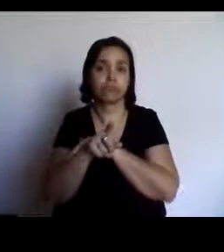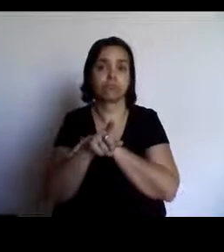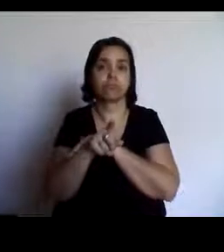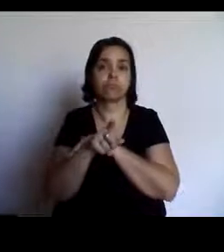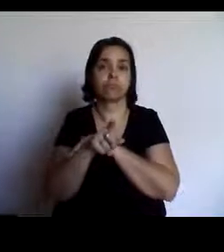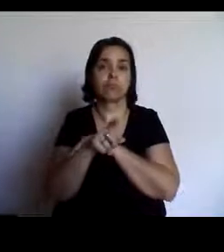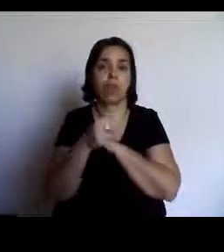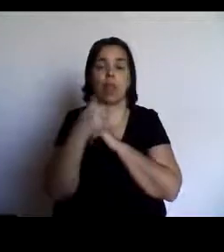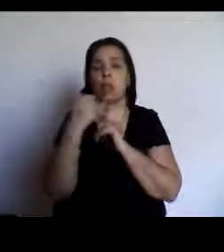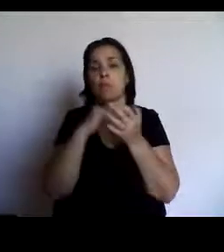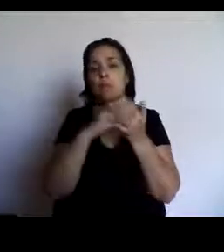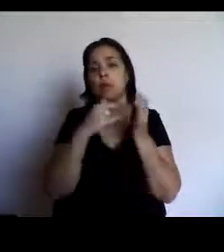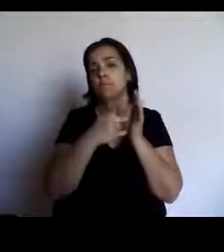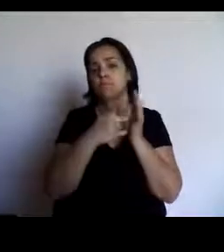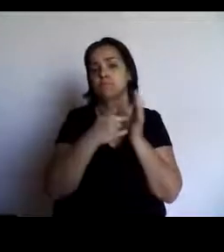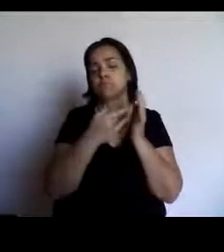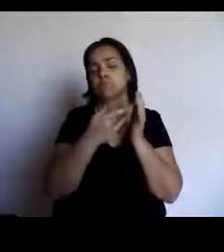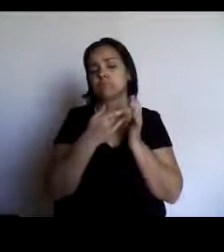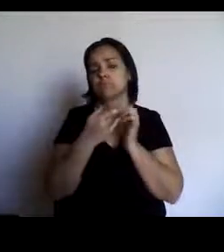no tan